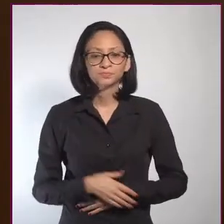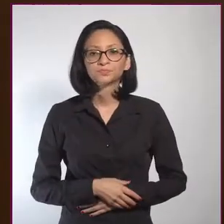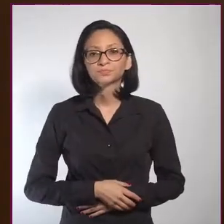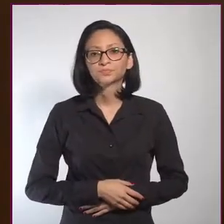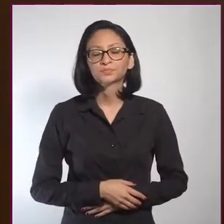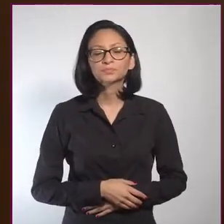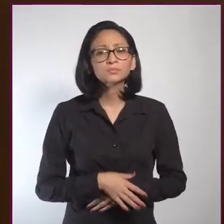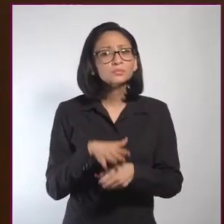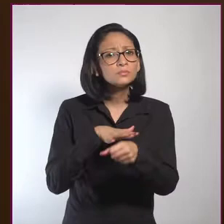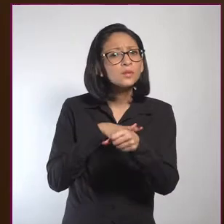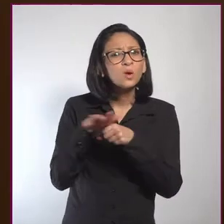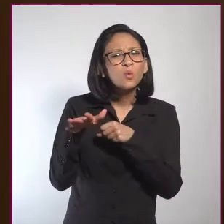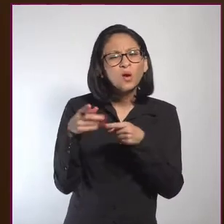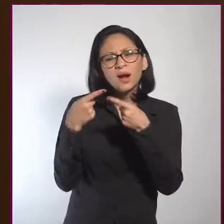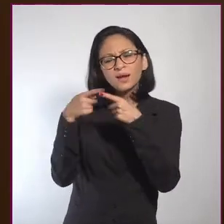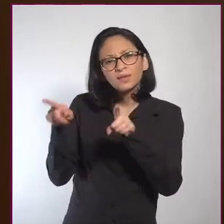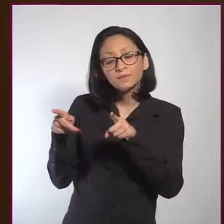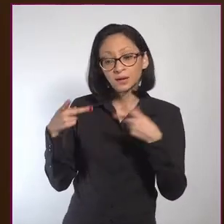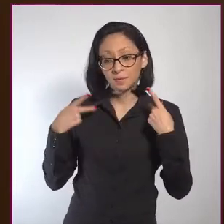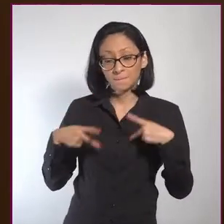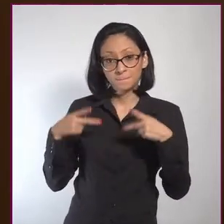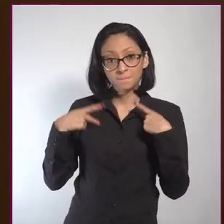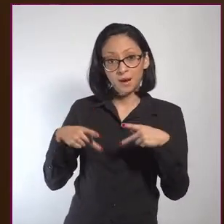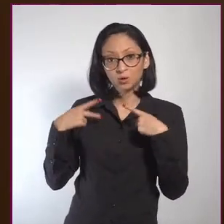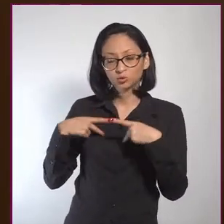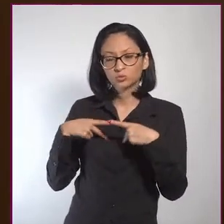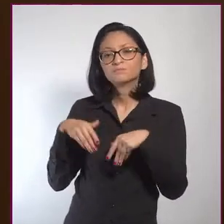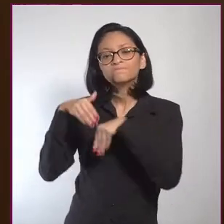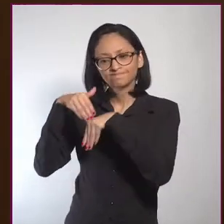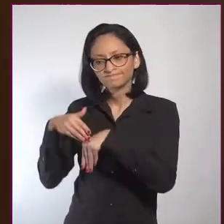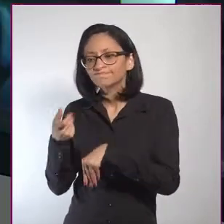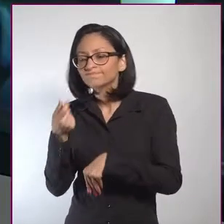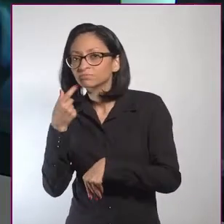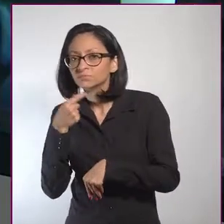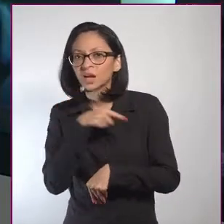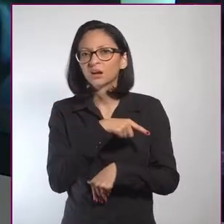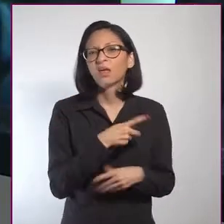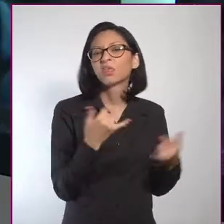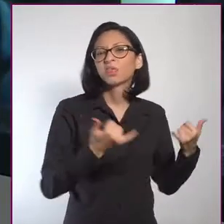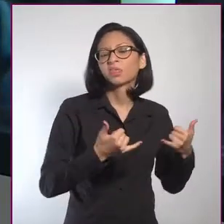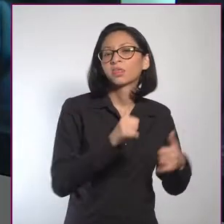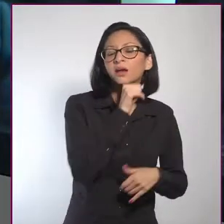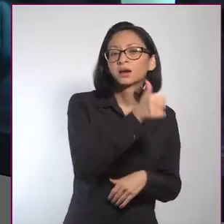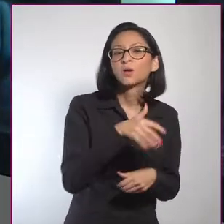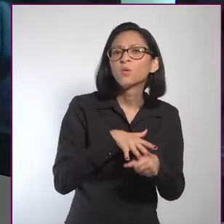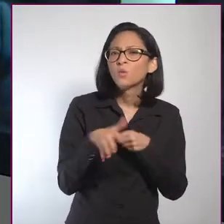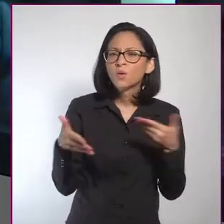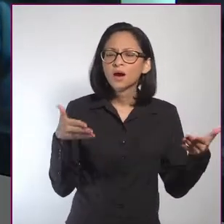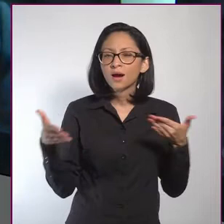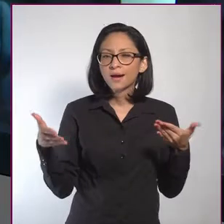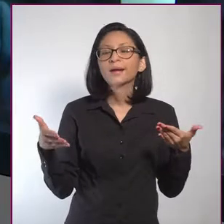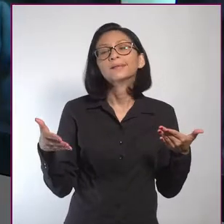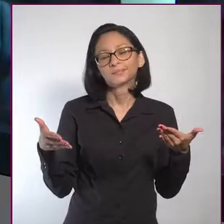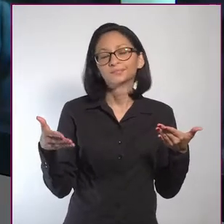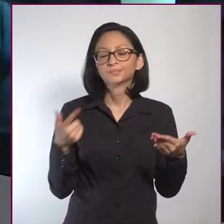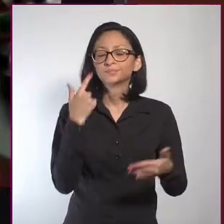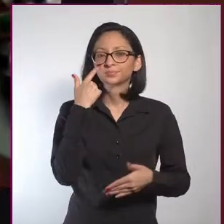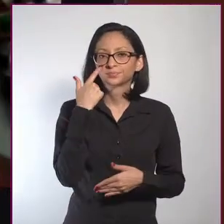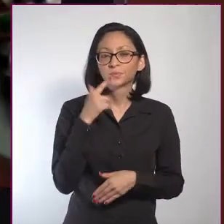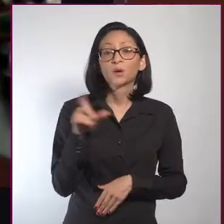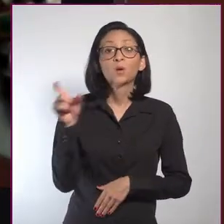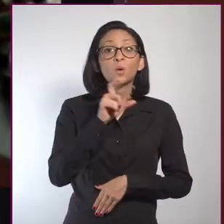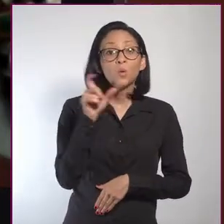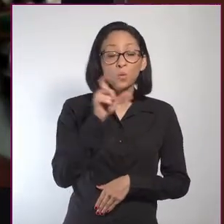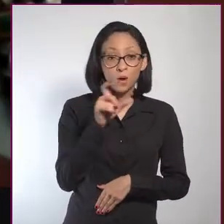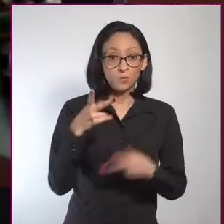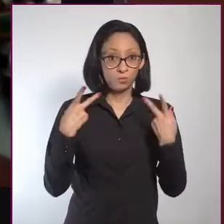es la diferencia entre un paciente que se apega al tratamiento y uno que no? En buena medida el pronóstico.